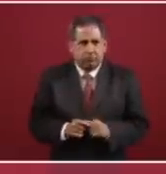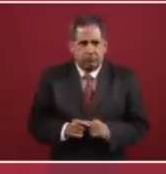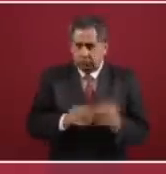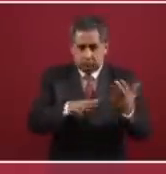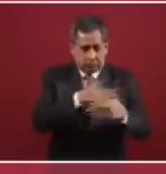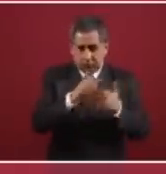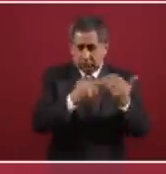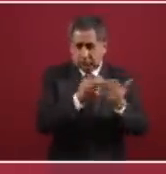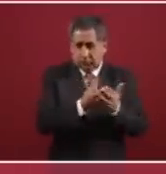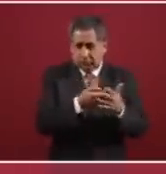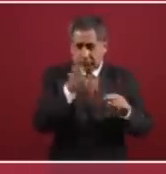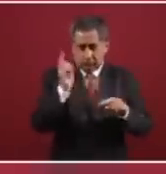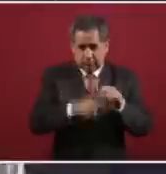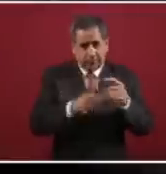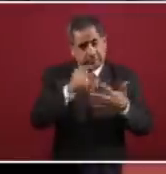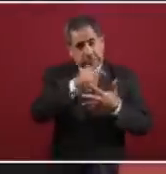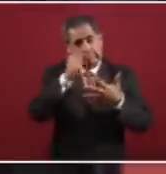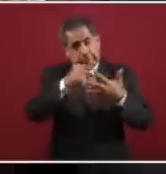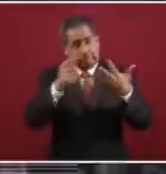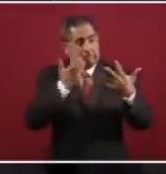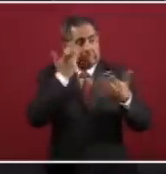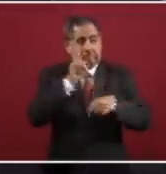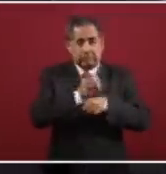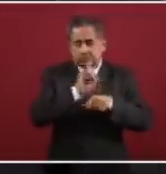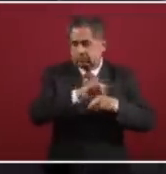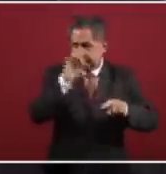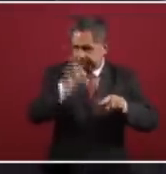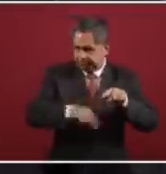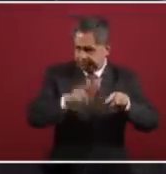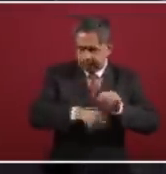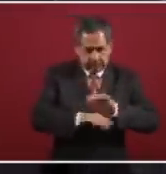Todo eso, toda esa simulación se acaba.